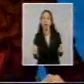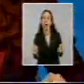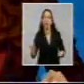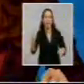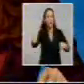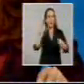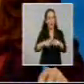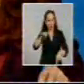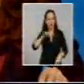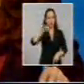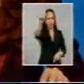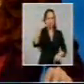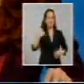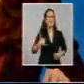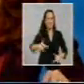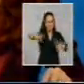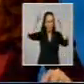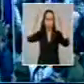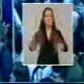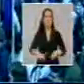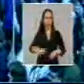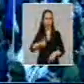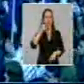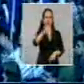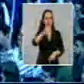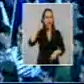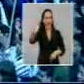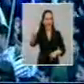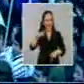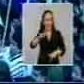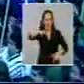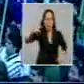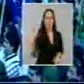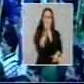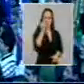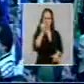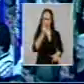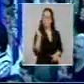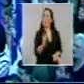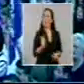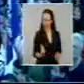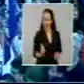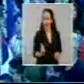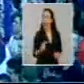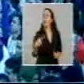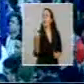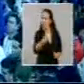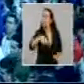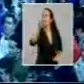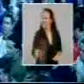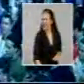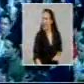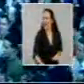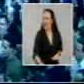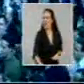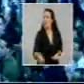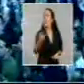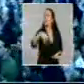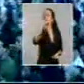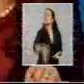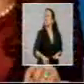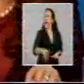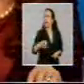aerolínea de bandera, Aerolíneas Argentinas, recuperada, que también ustedes lo saben más que nadie,